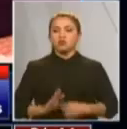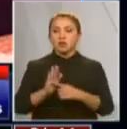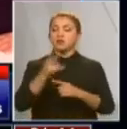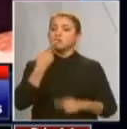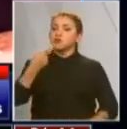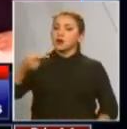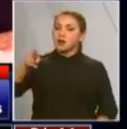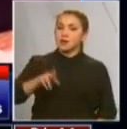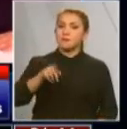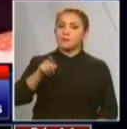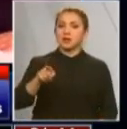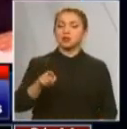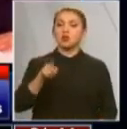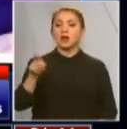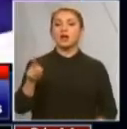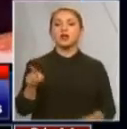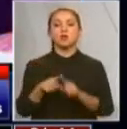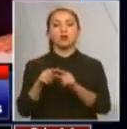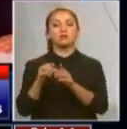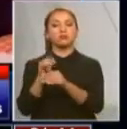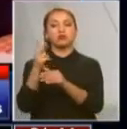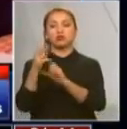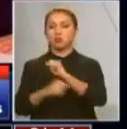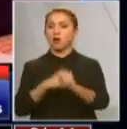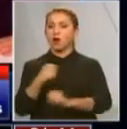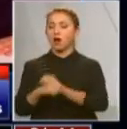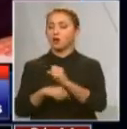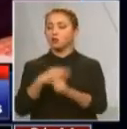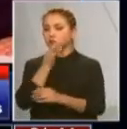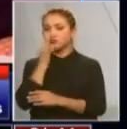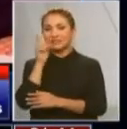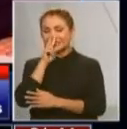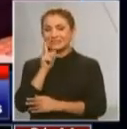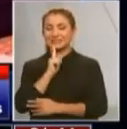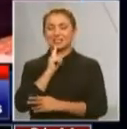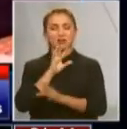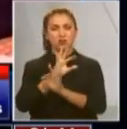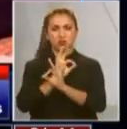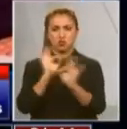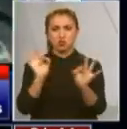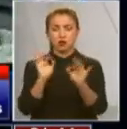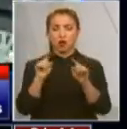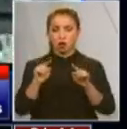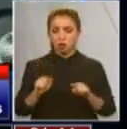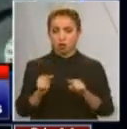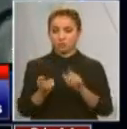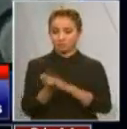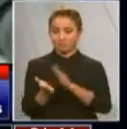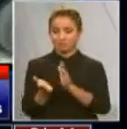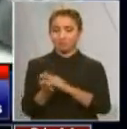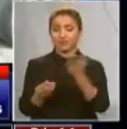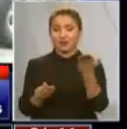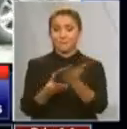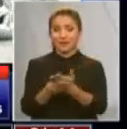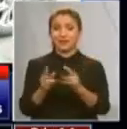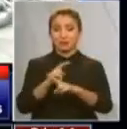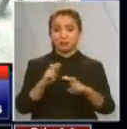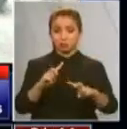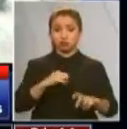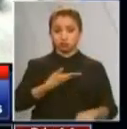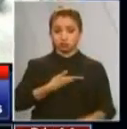repito, jugó con esto por más de 2 años, sin tener jamás hoy en la mano, y la carpeta investigativa yo la